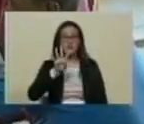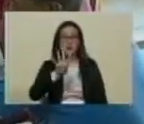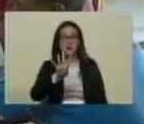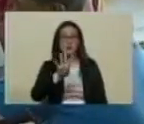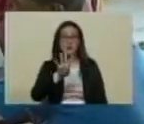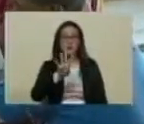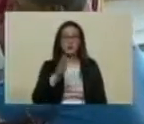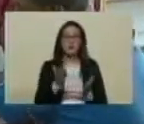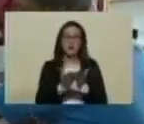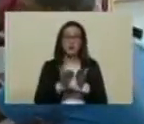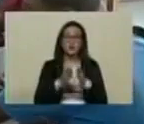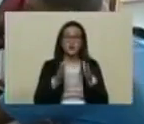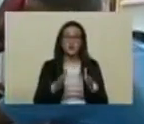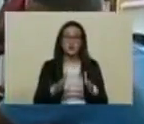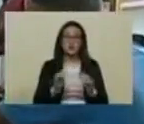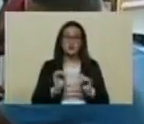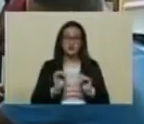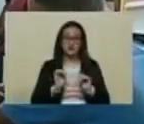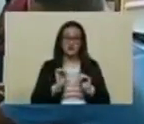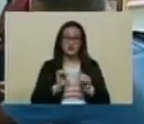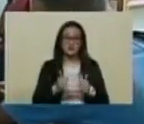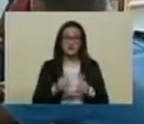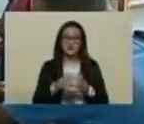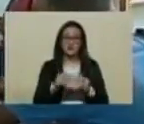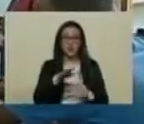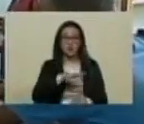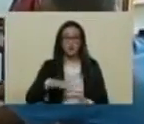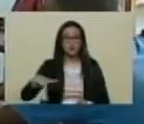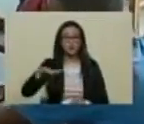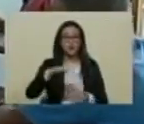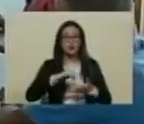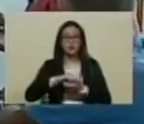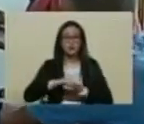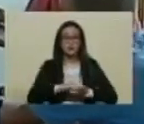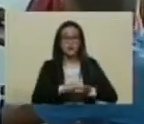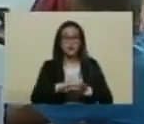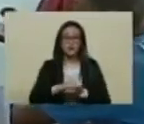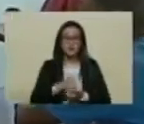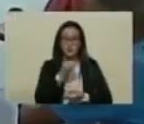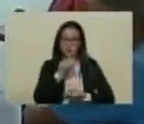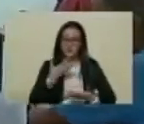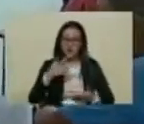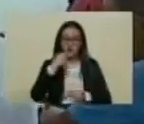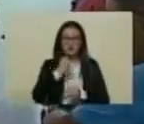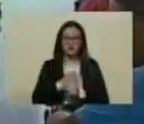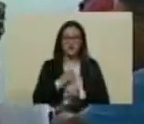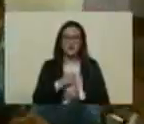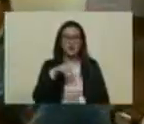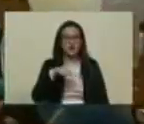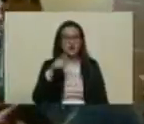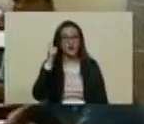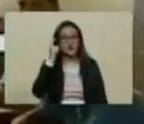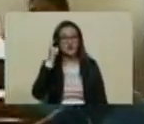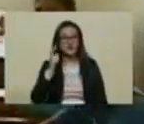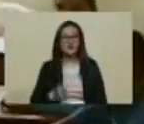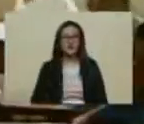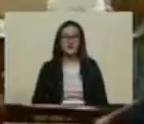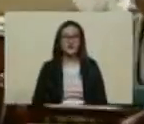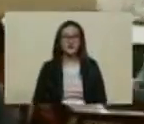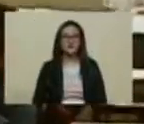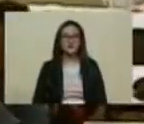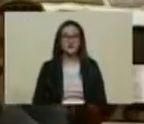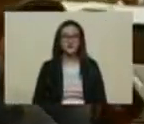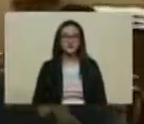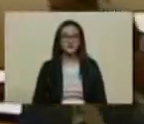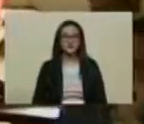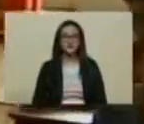121.454 estudiantes que comienzan en todo el estado de Trujillo esta bonita jornada de este día. Con nosotros, pues,